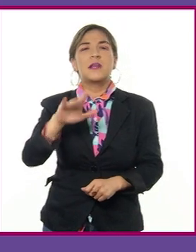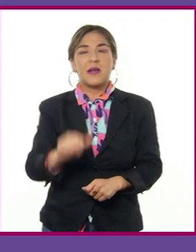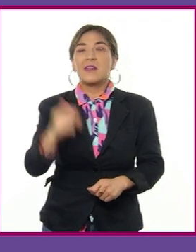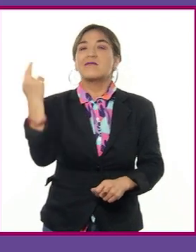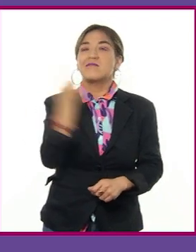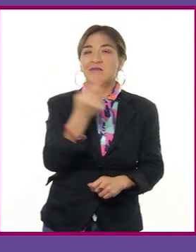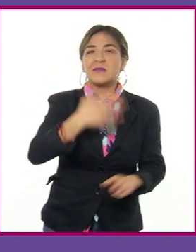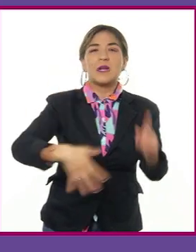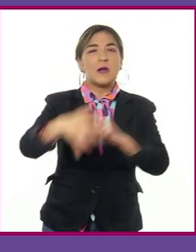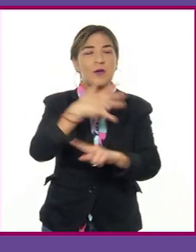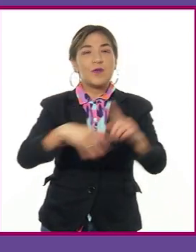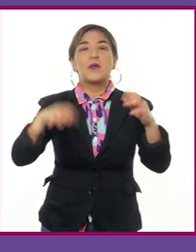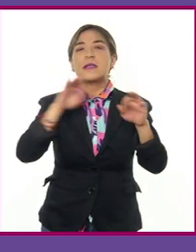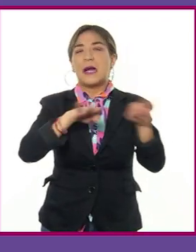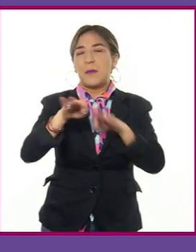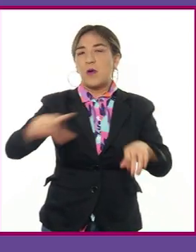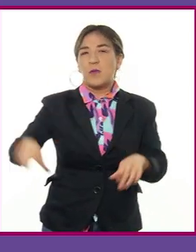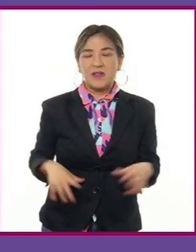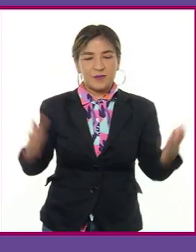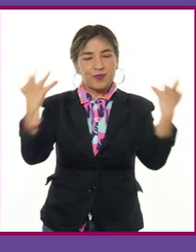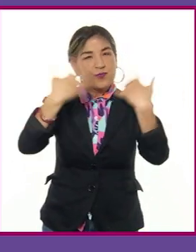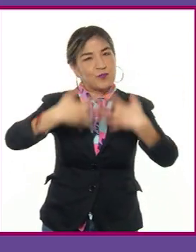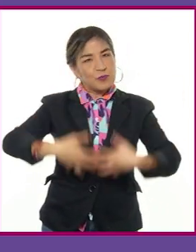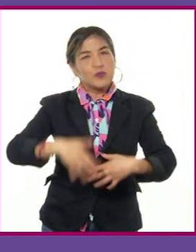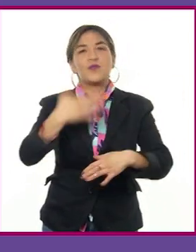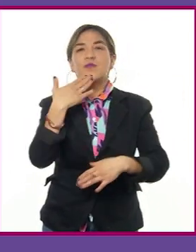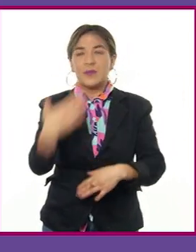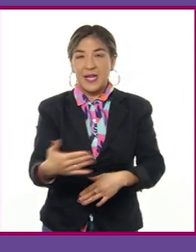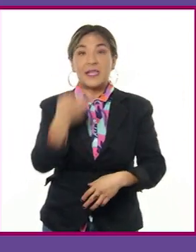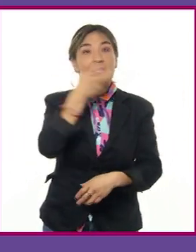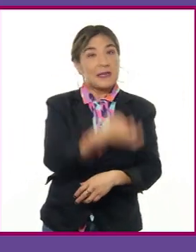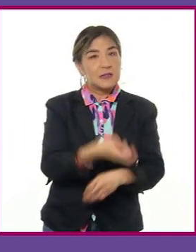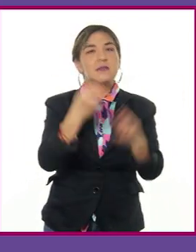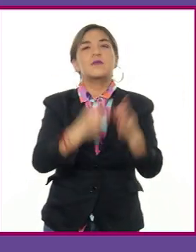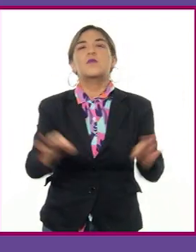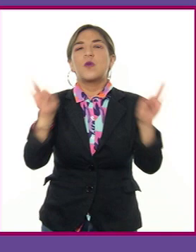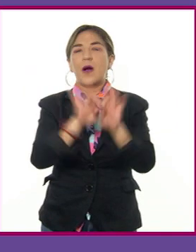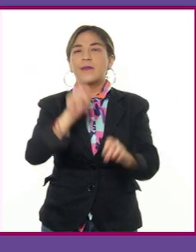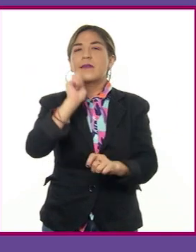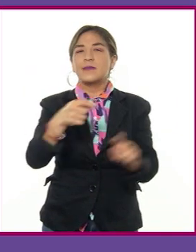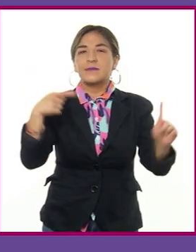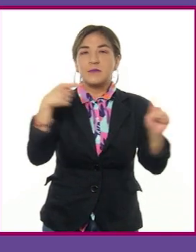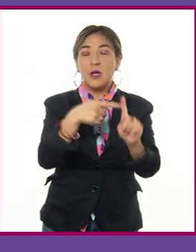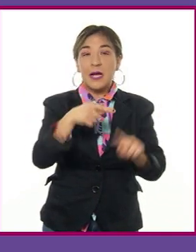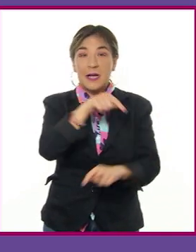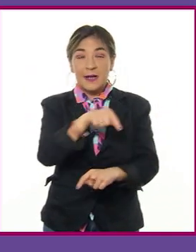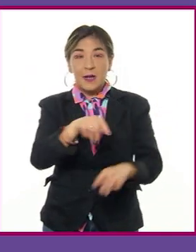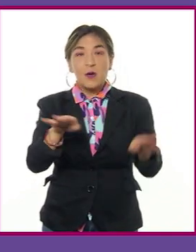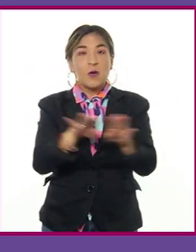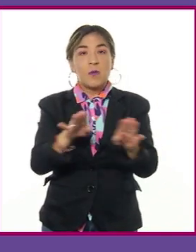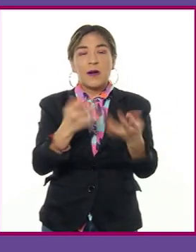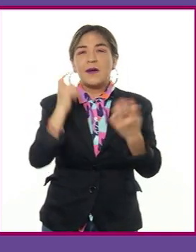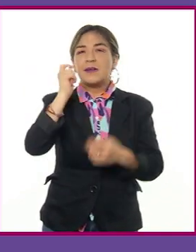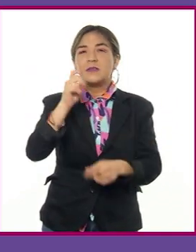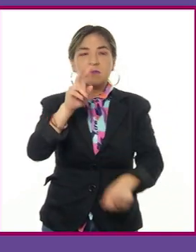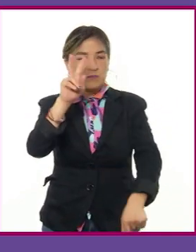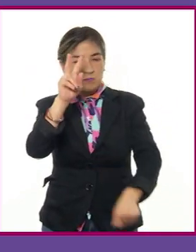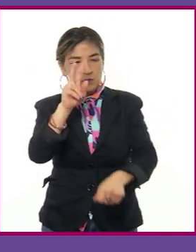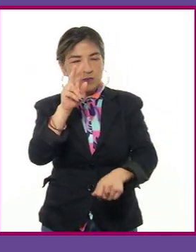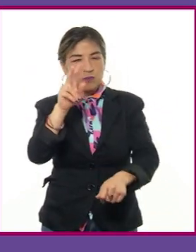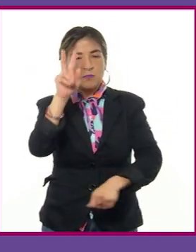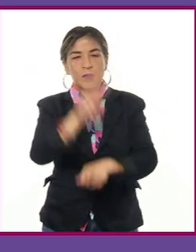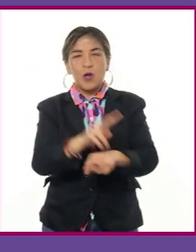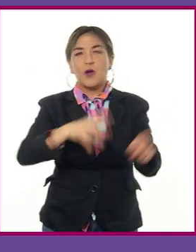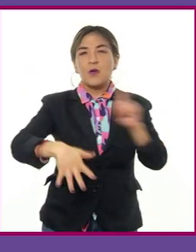funcionamiento de las y los servidores públicos. Aquí es importante señalar que la ética pública es la vigilante que las y